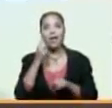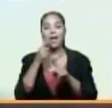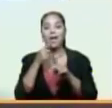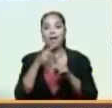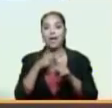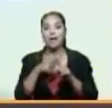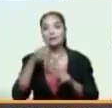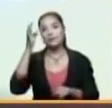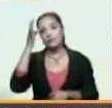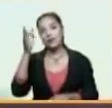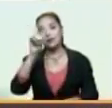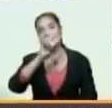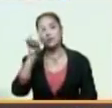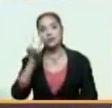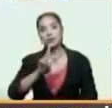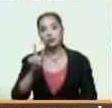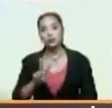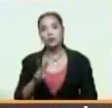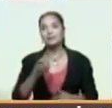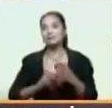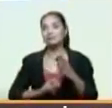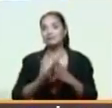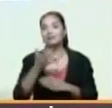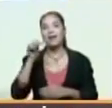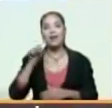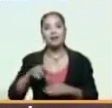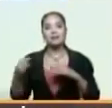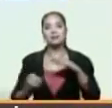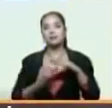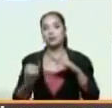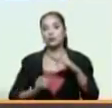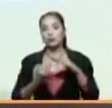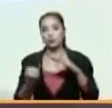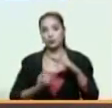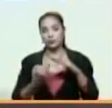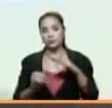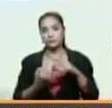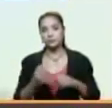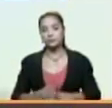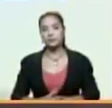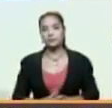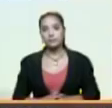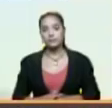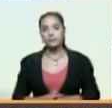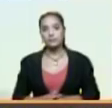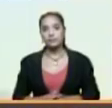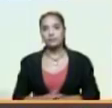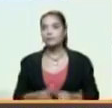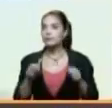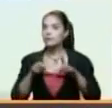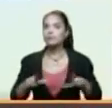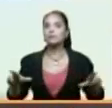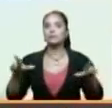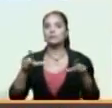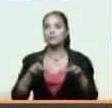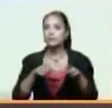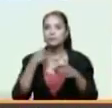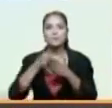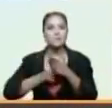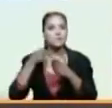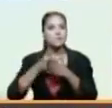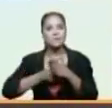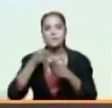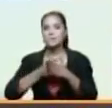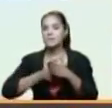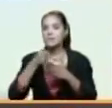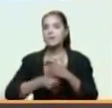fiscal general de la República, convirtió en esta institución, yo lo dije, en un lugar que en vez de combatir